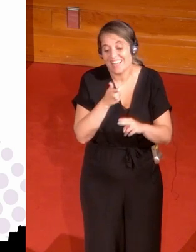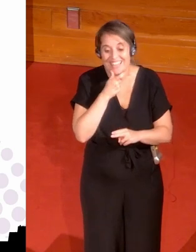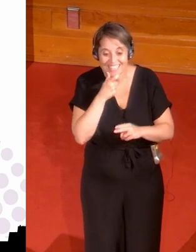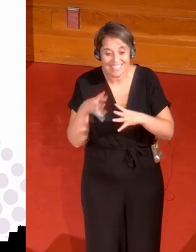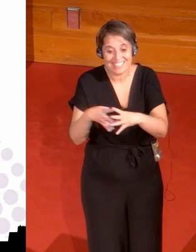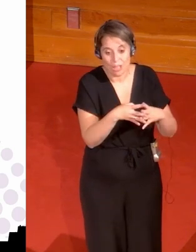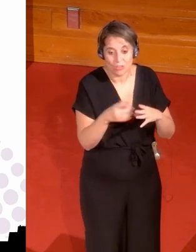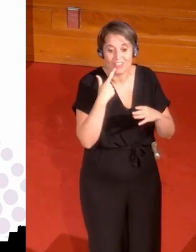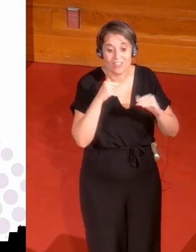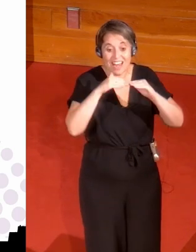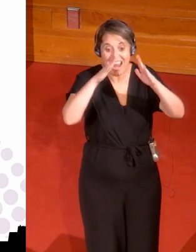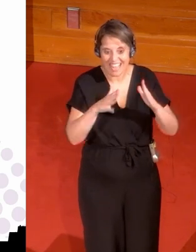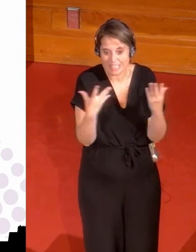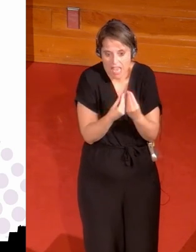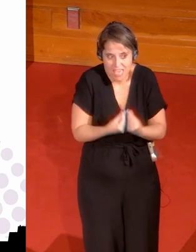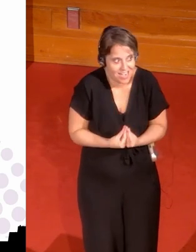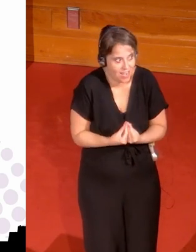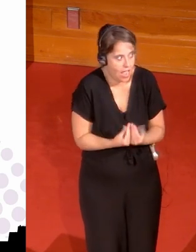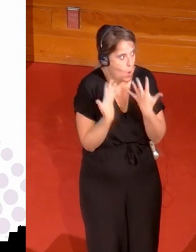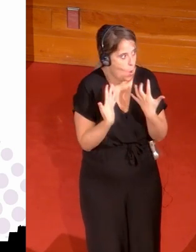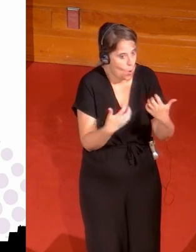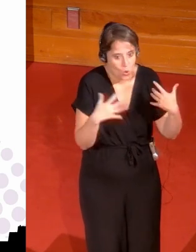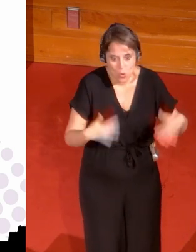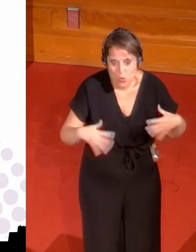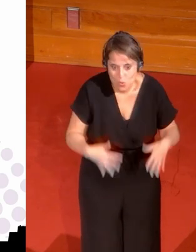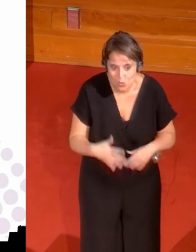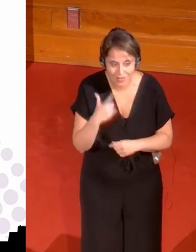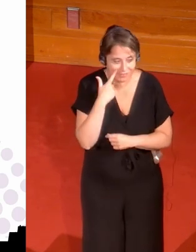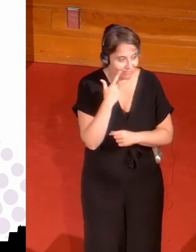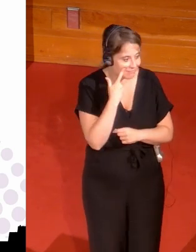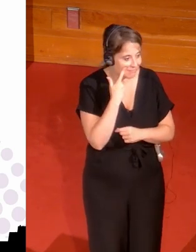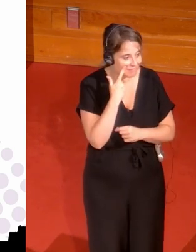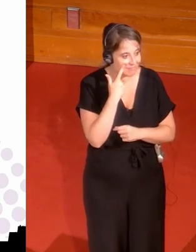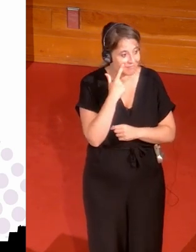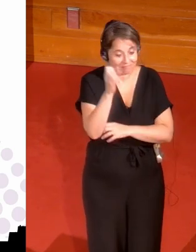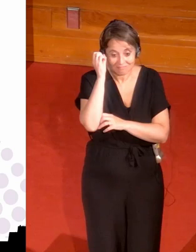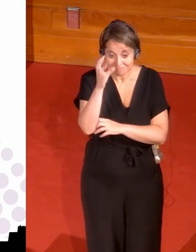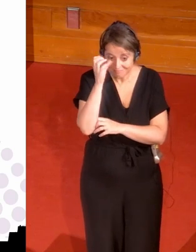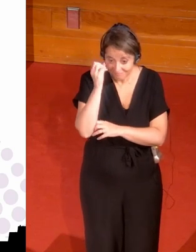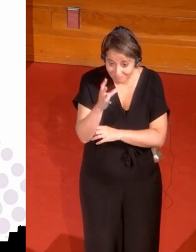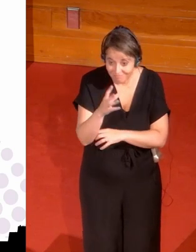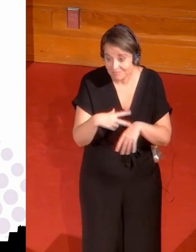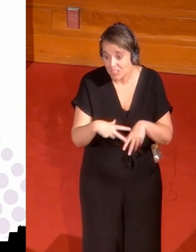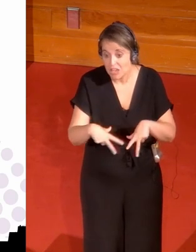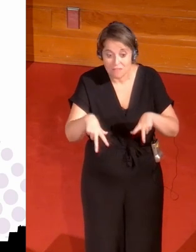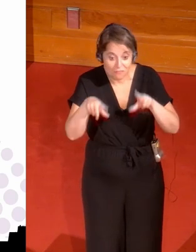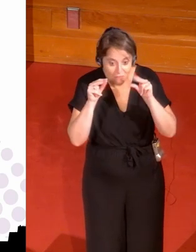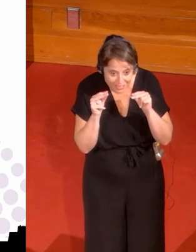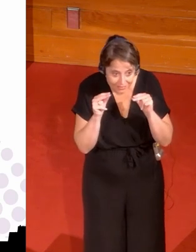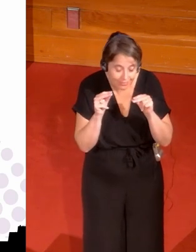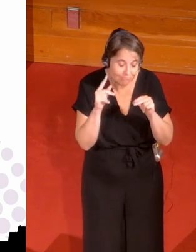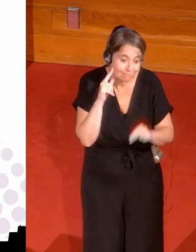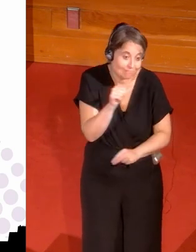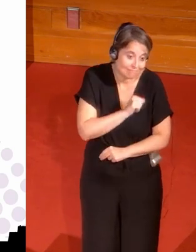Estados Unidos O sea que bueno Espero que cuando termine esta sesión